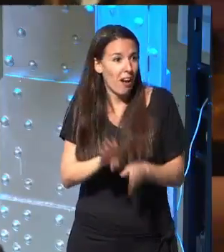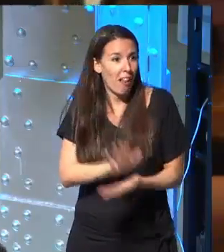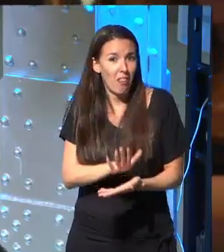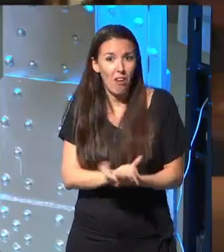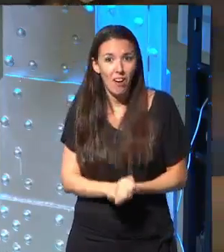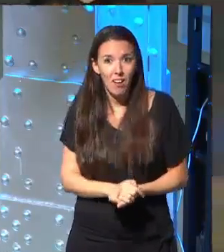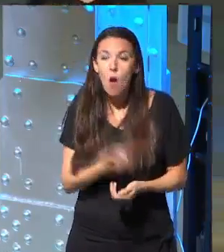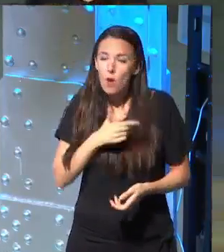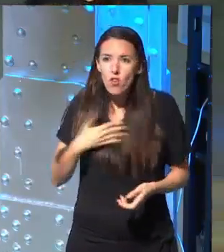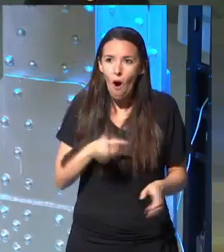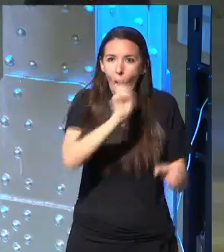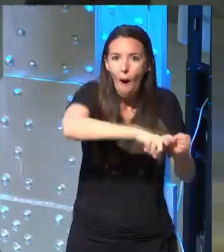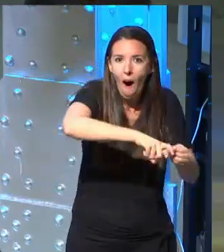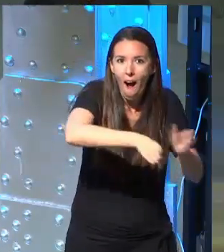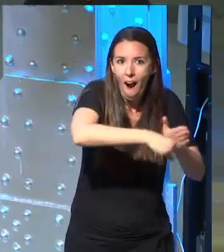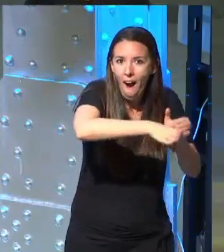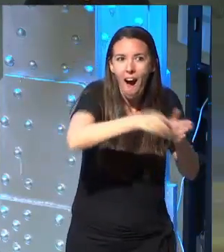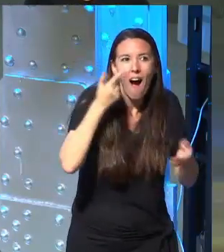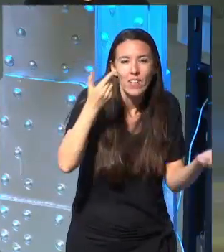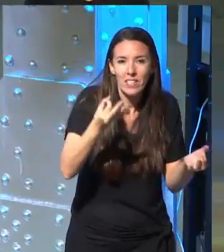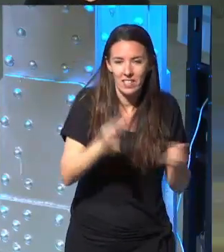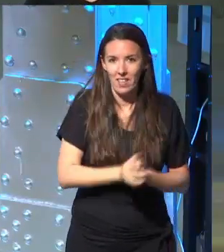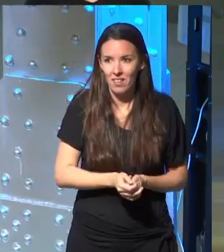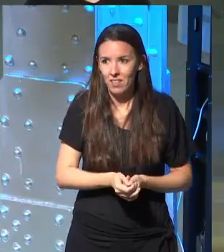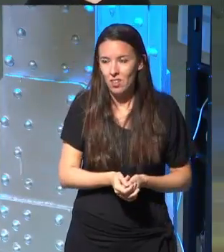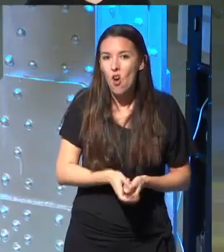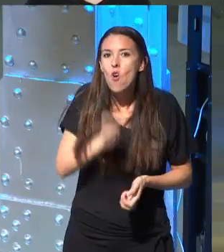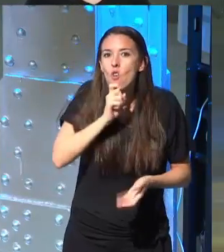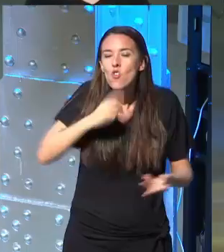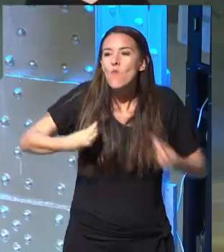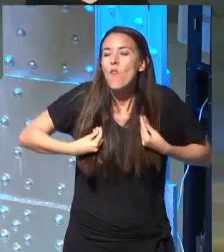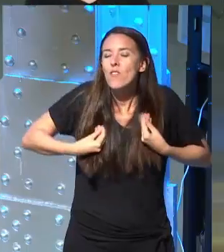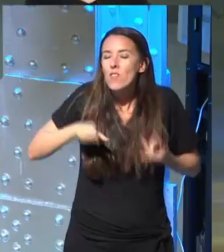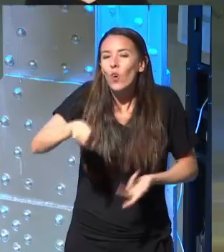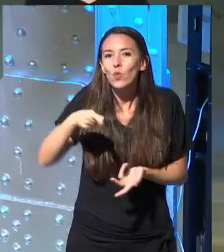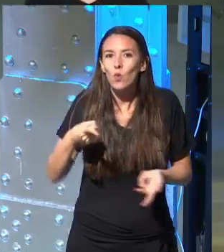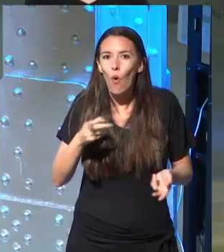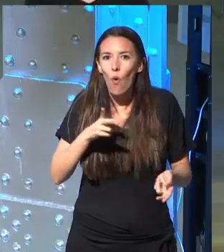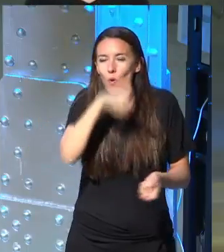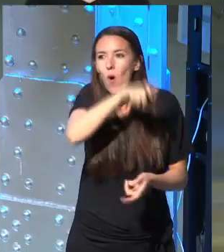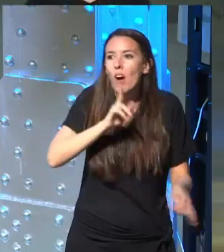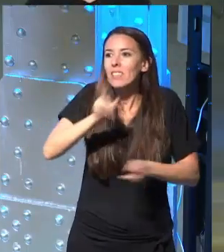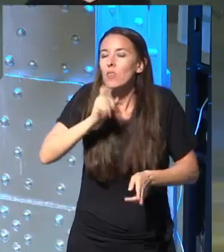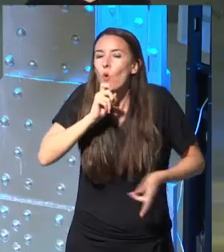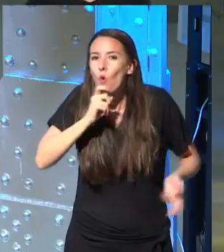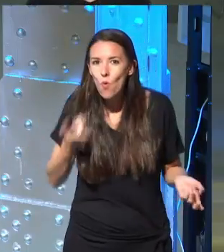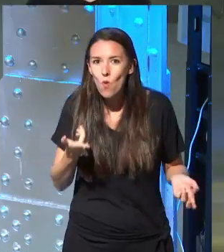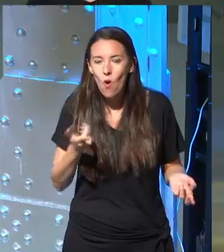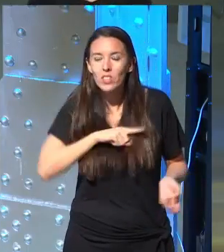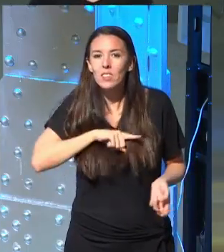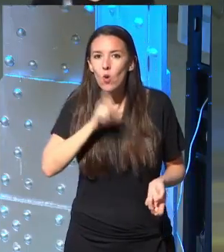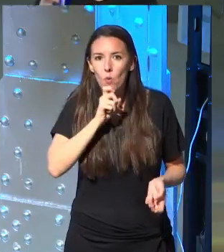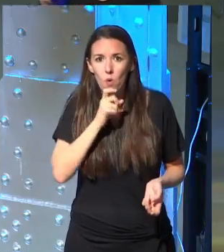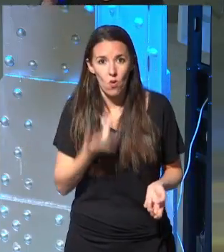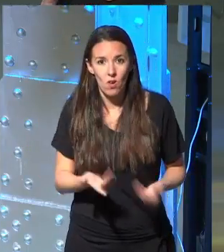Yo me había quedado. ¿Qué te ha llegado? ¿Cómo has vivido un poco la reacción? Pues, ¿sabes qué pasa? Que tampoco he